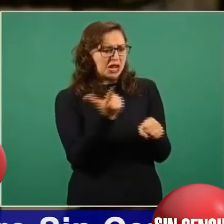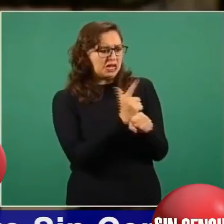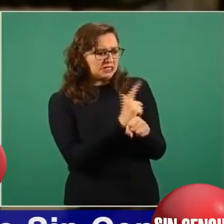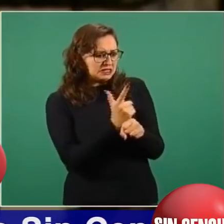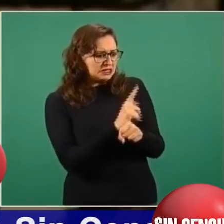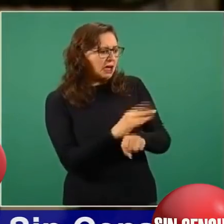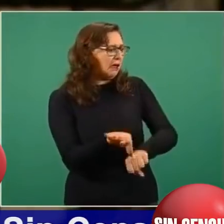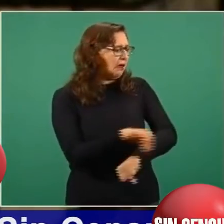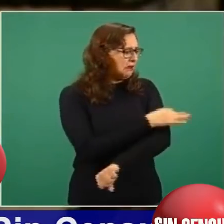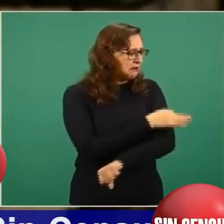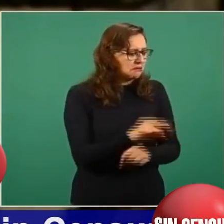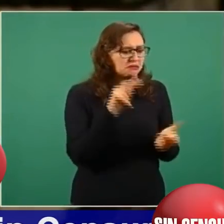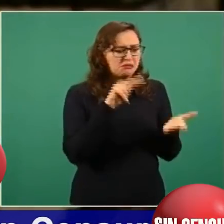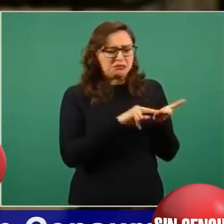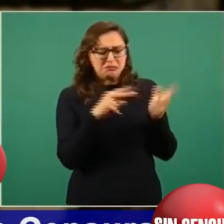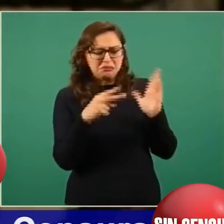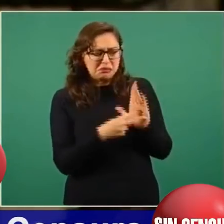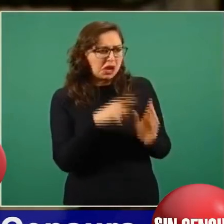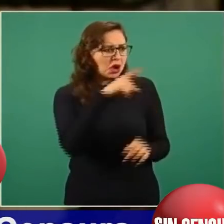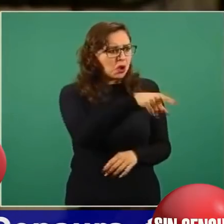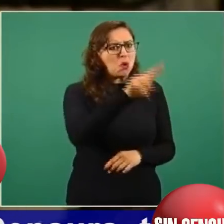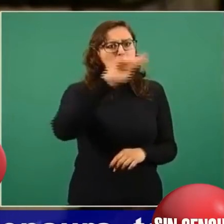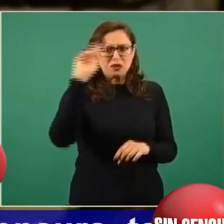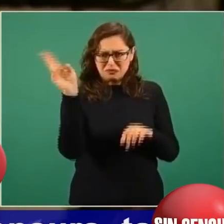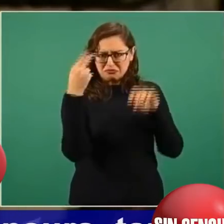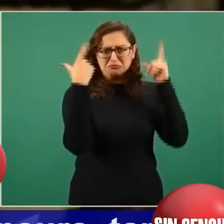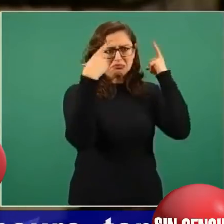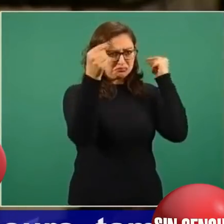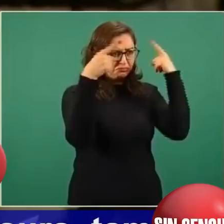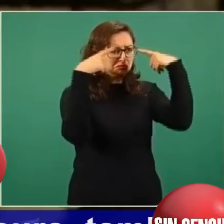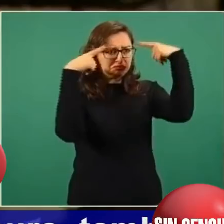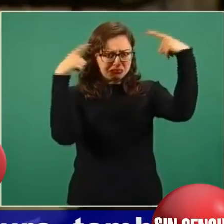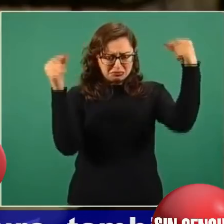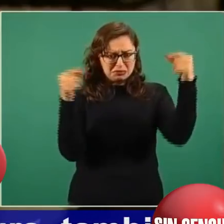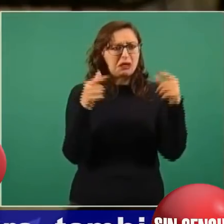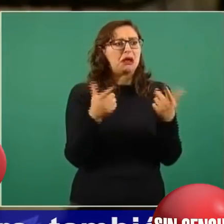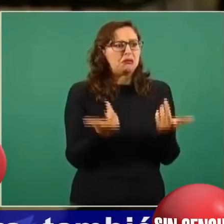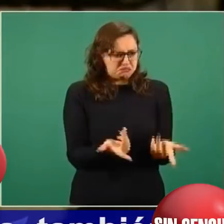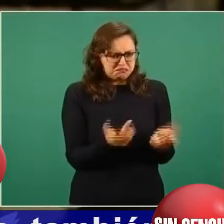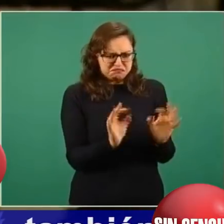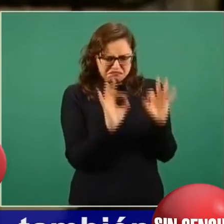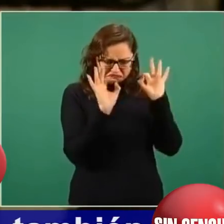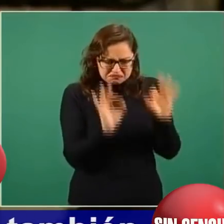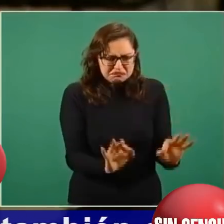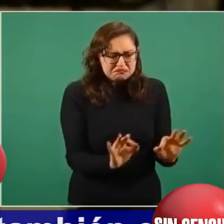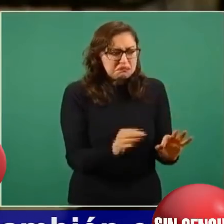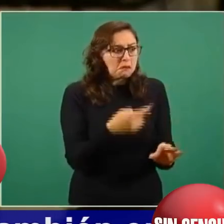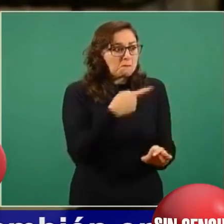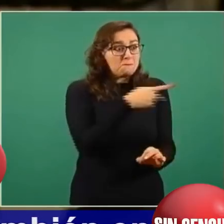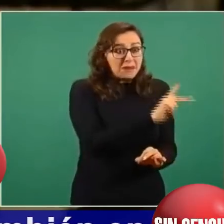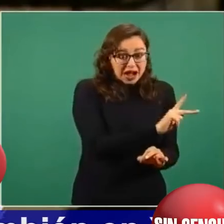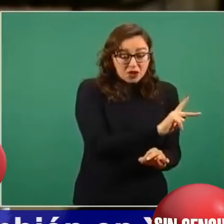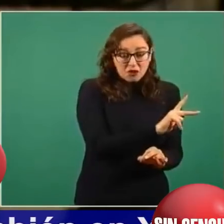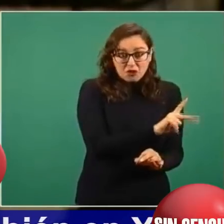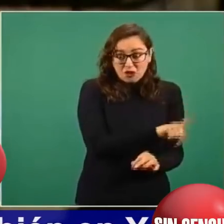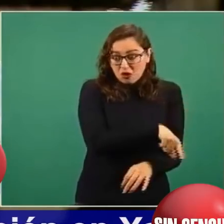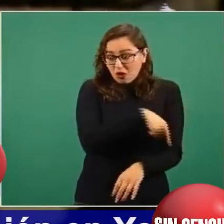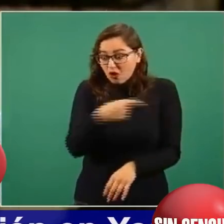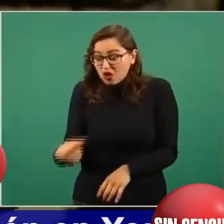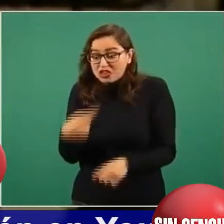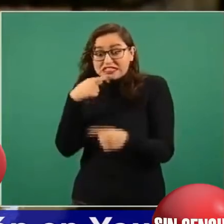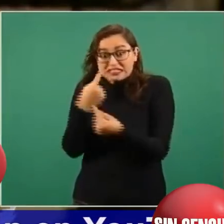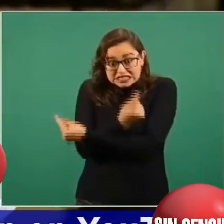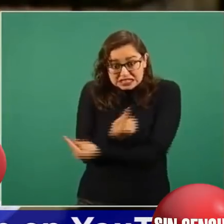universidad puede atender niños y adolescentes. Hay que tener una preparación, hay que estudiar